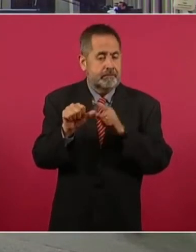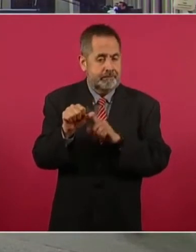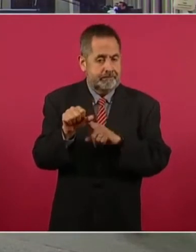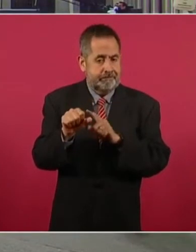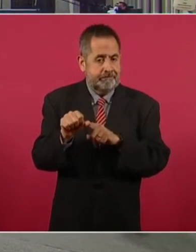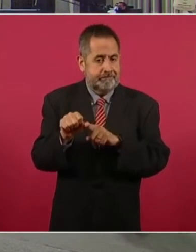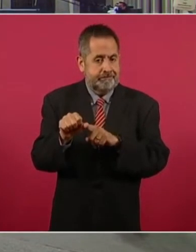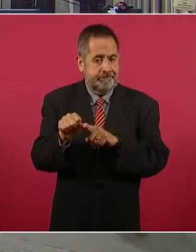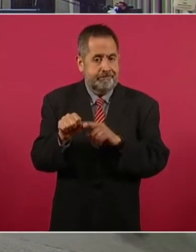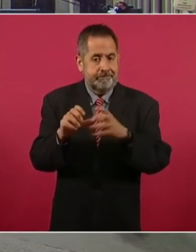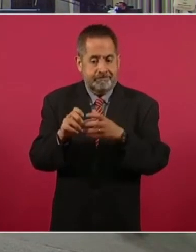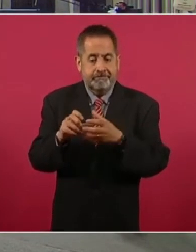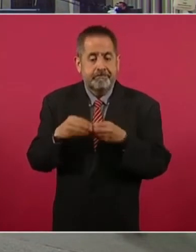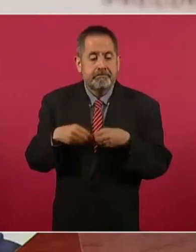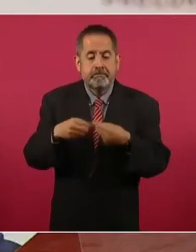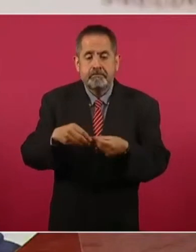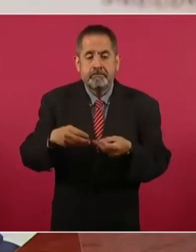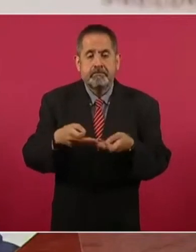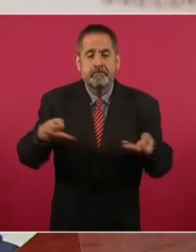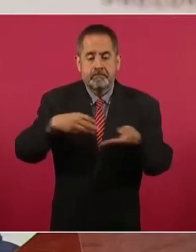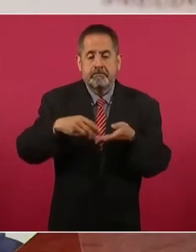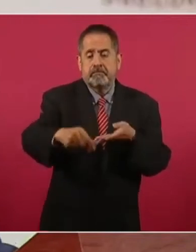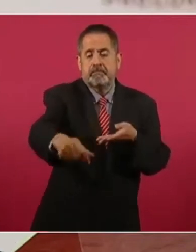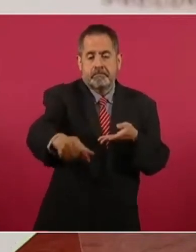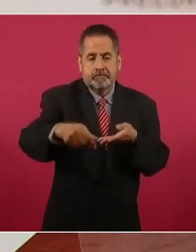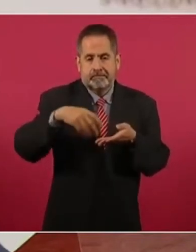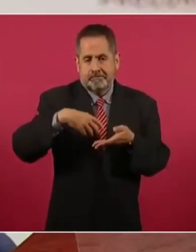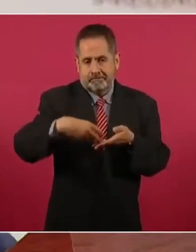urea, que es el fertilizante. Bueno,